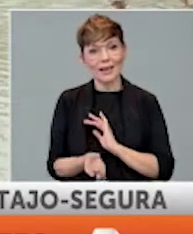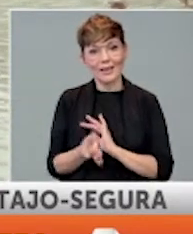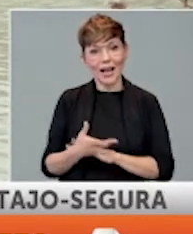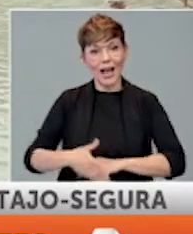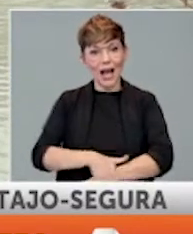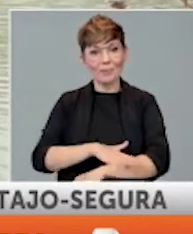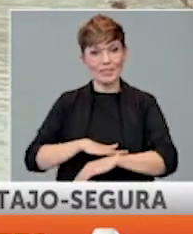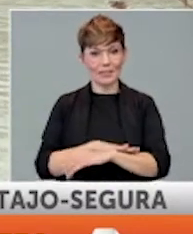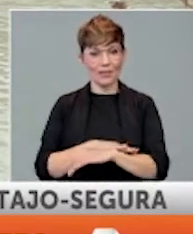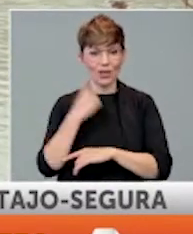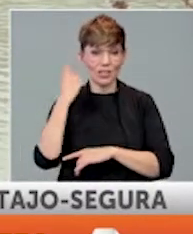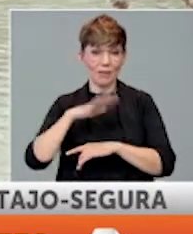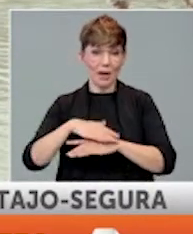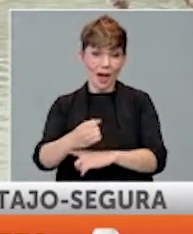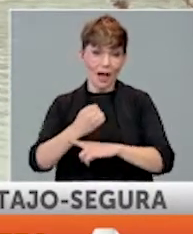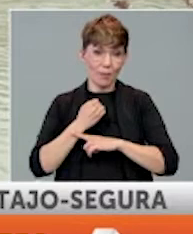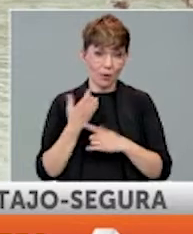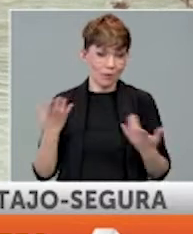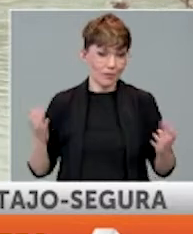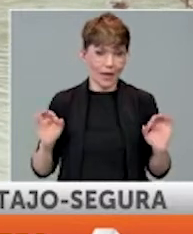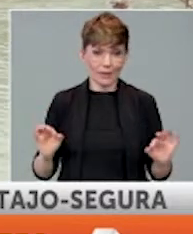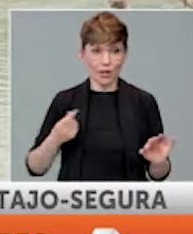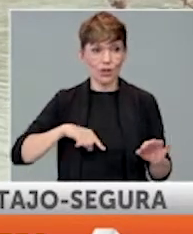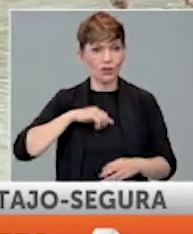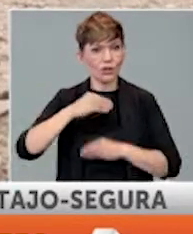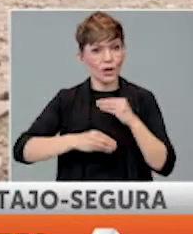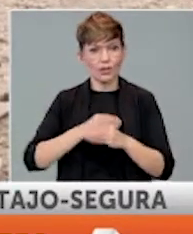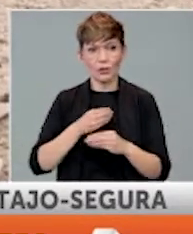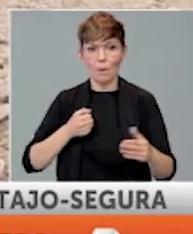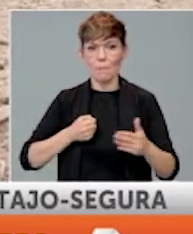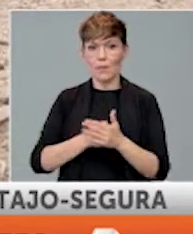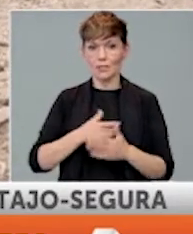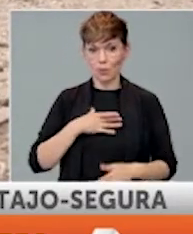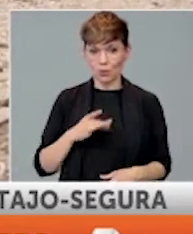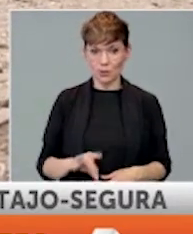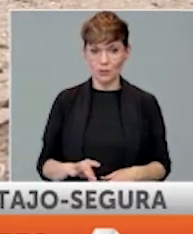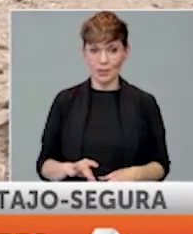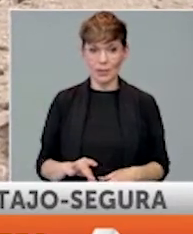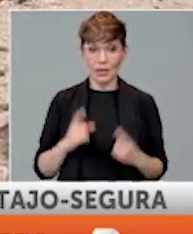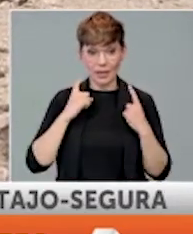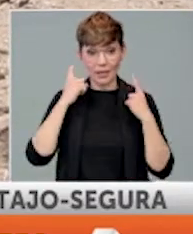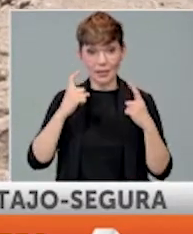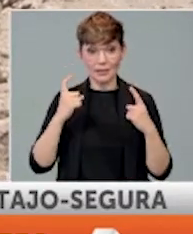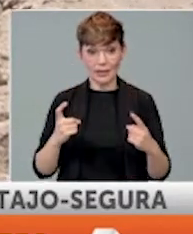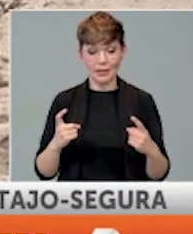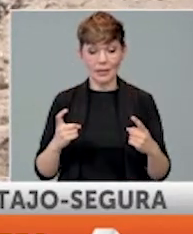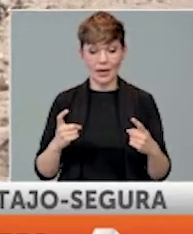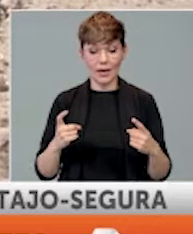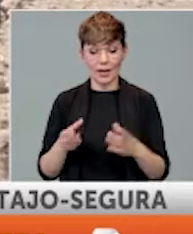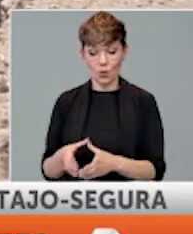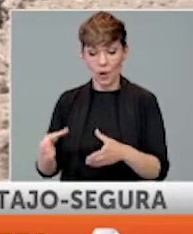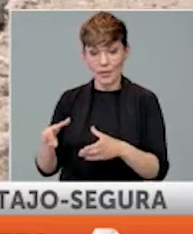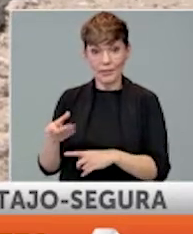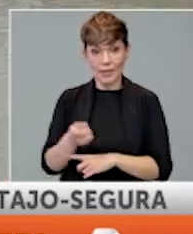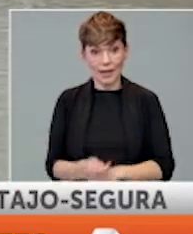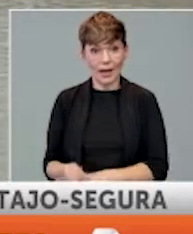para tener, evidentemente, mayoría. Sí, nosotros hemos hecho todo lo que hemos podido. Hemos conseguido que todas las cuencas, los regantes